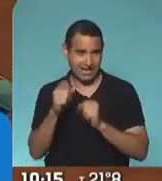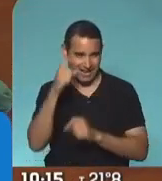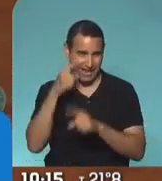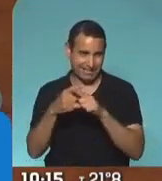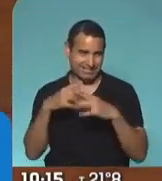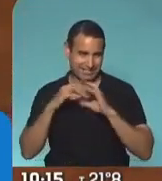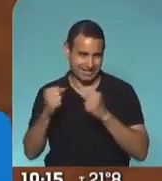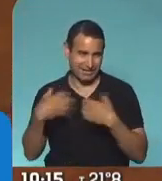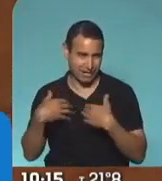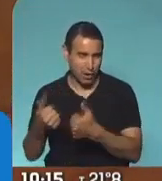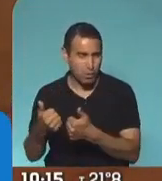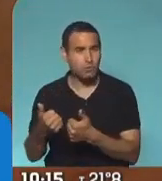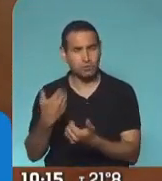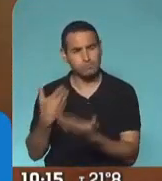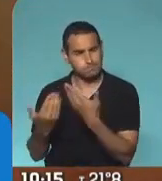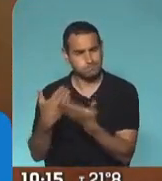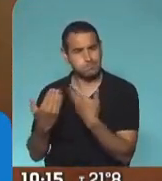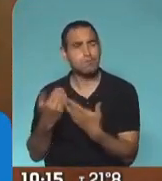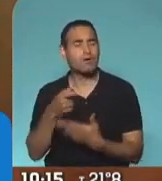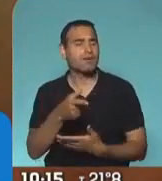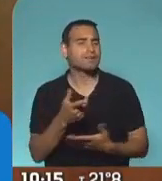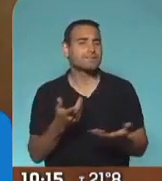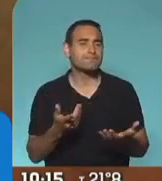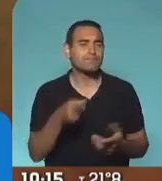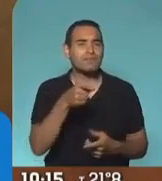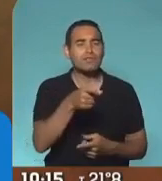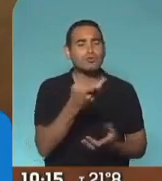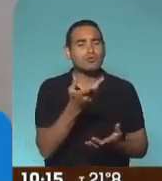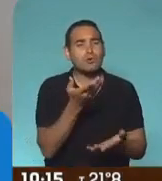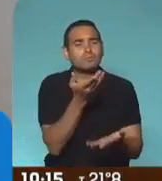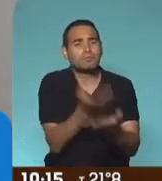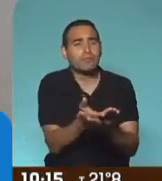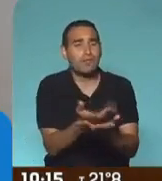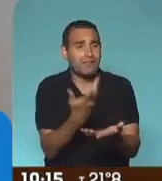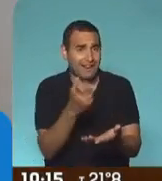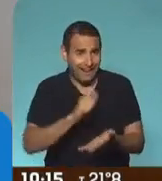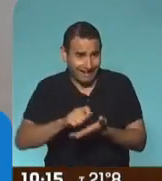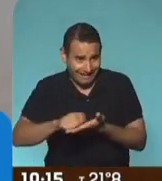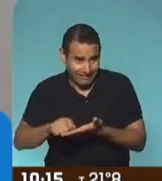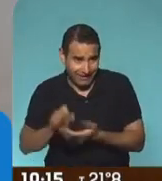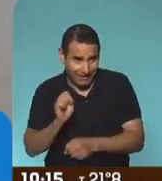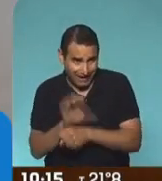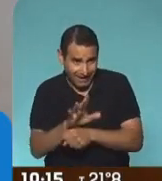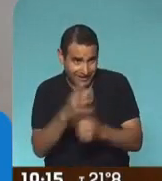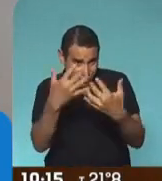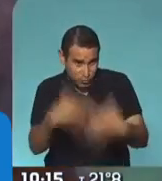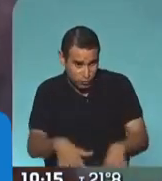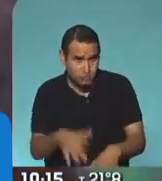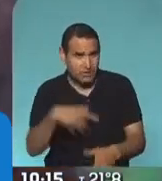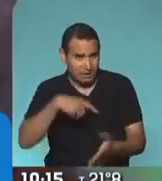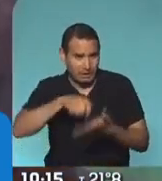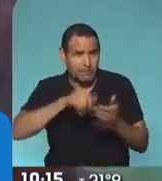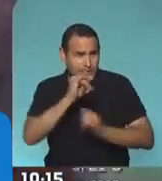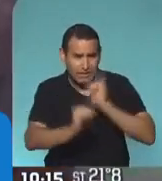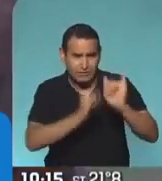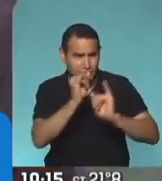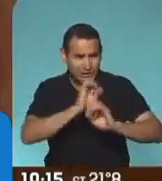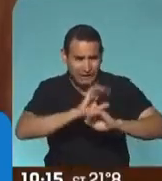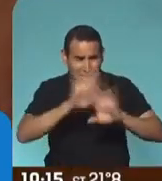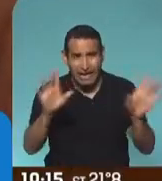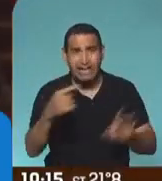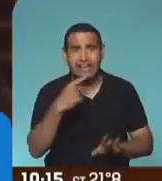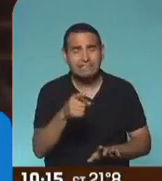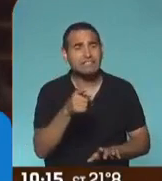exsecretario de Salud, era que esto era una solicitud y su propia carta, en la carta de renuncia, él lo explica muy bien. Esta era